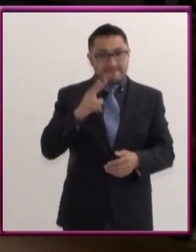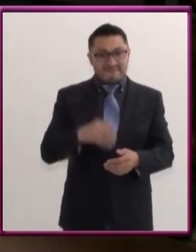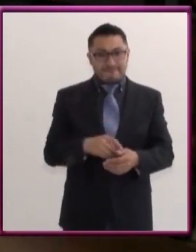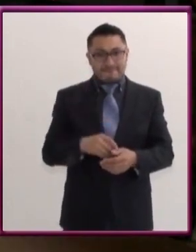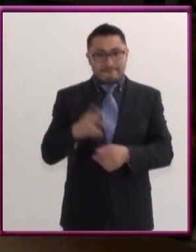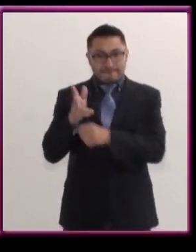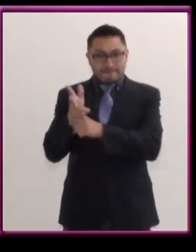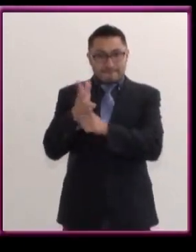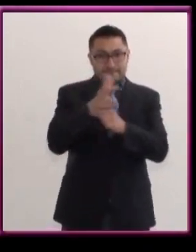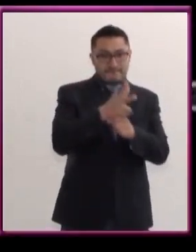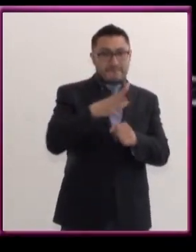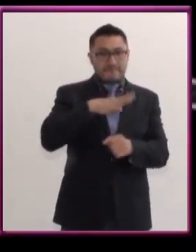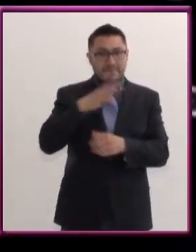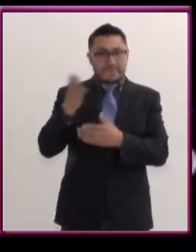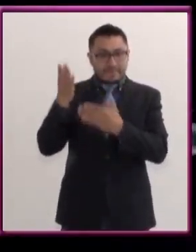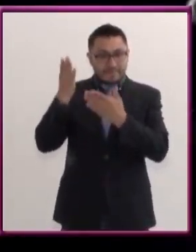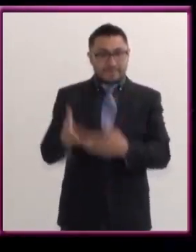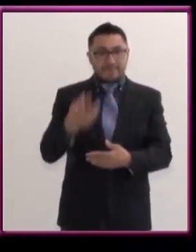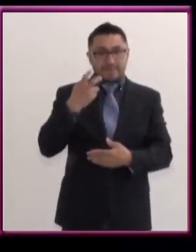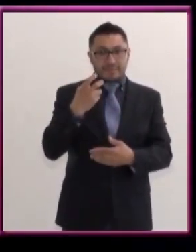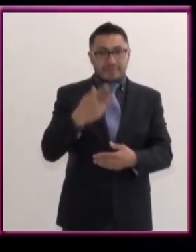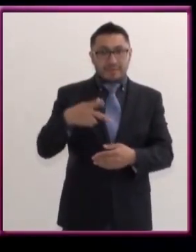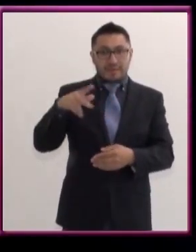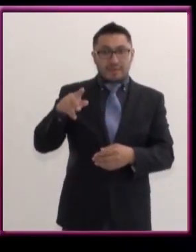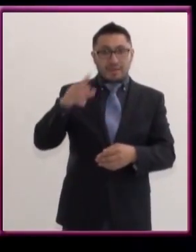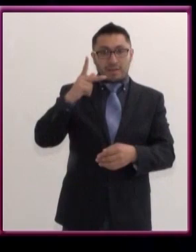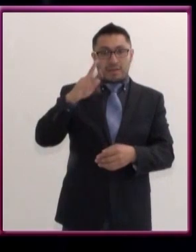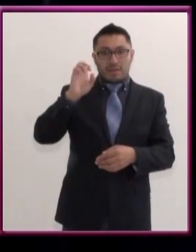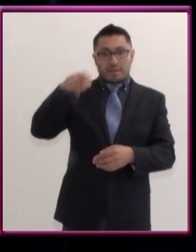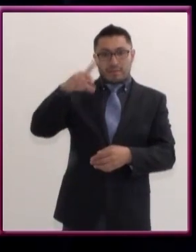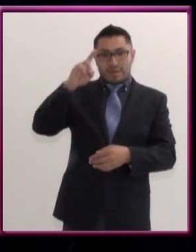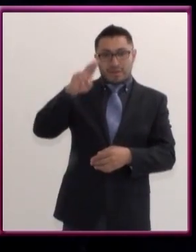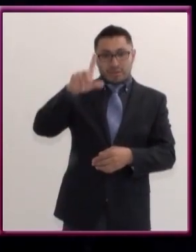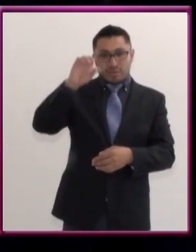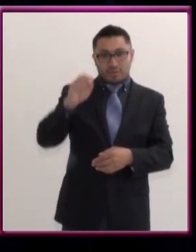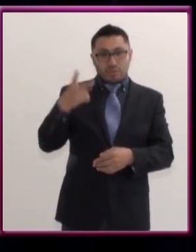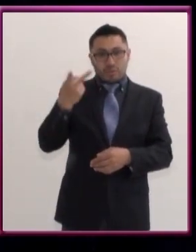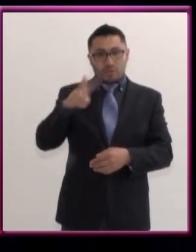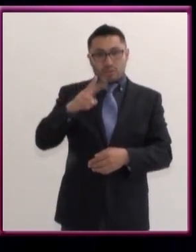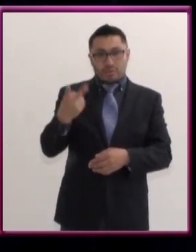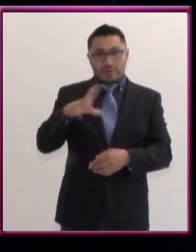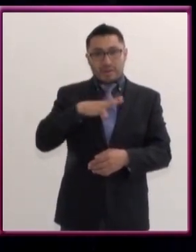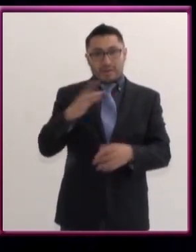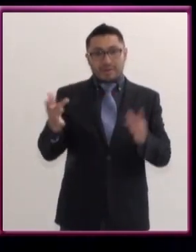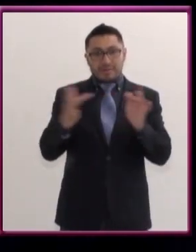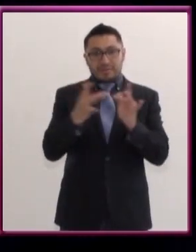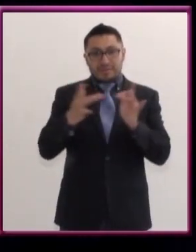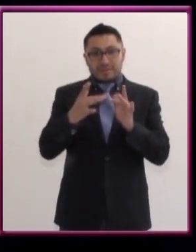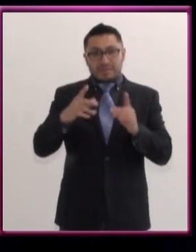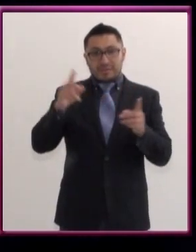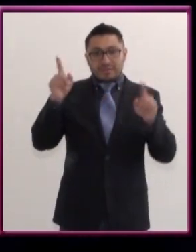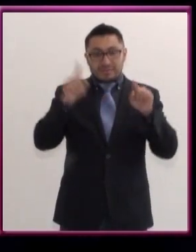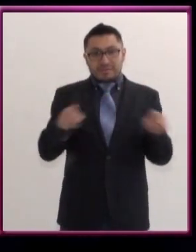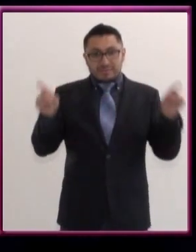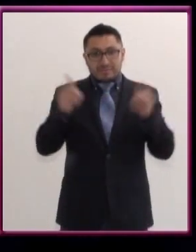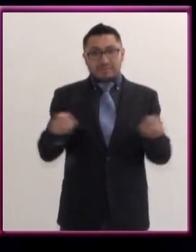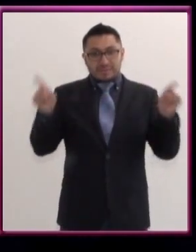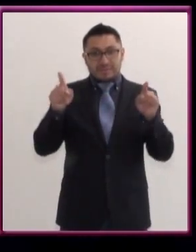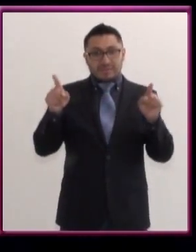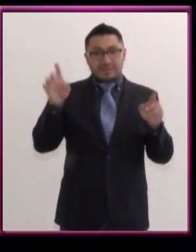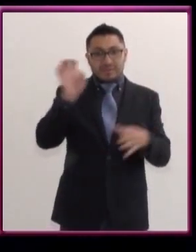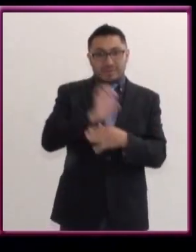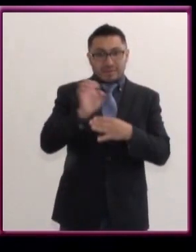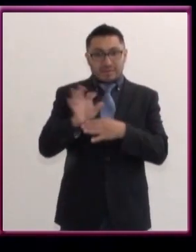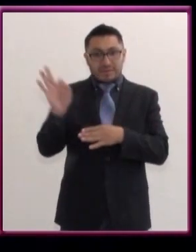cámara. Aquí está. Este es un péndulo doble. Este péndulo tiene una conexión, otra conexión.